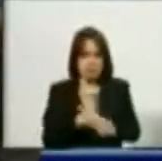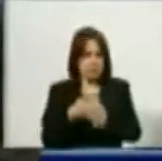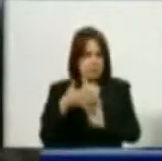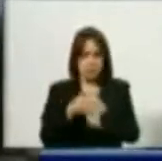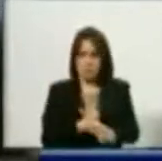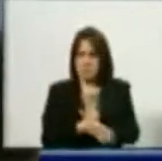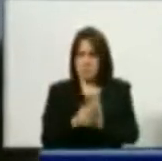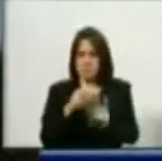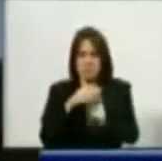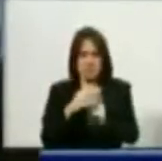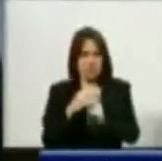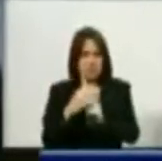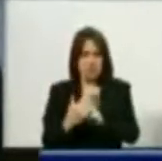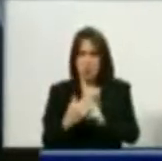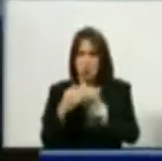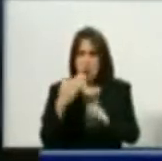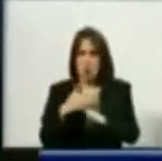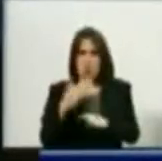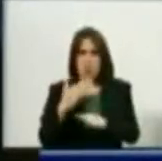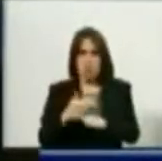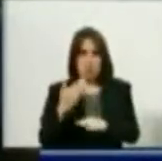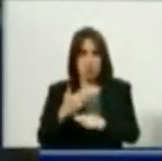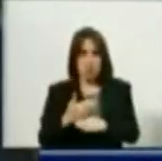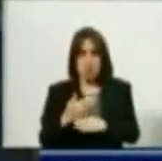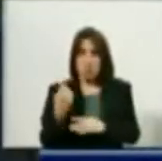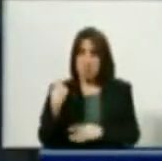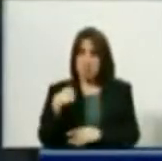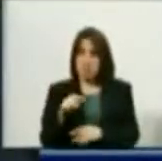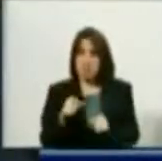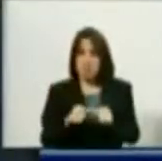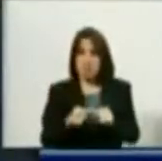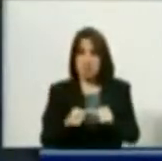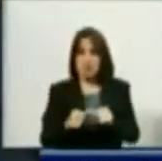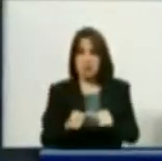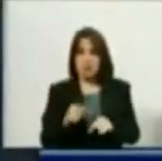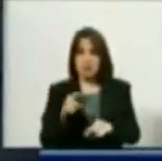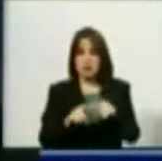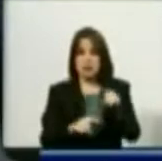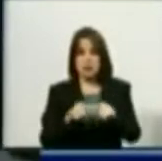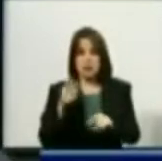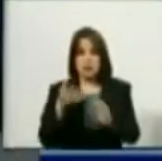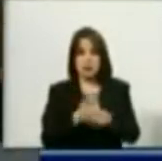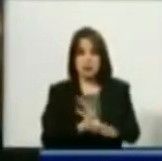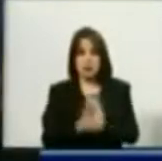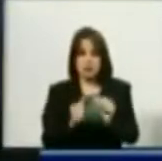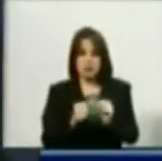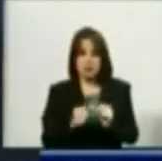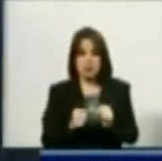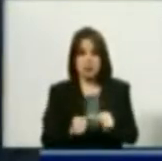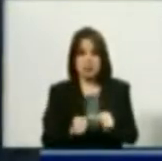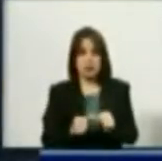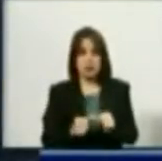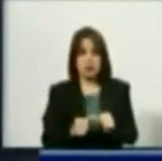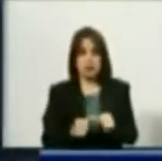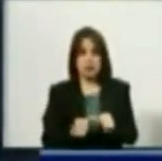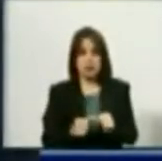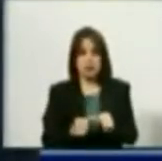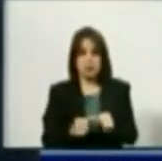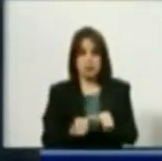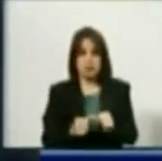cualquier circunstancia Seguiremos teniendo patria patria perpetua dijo Borges